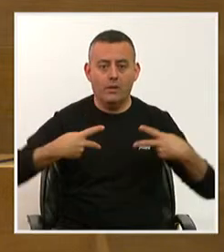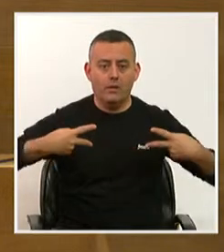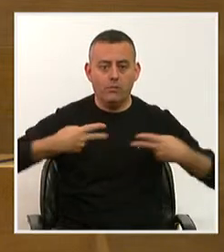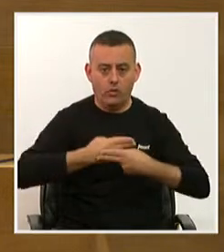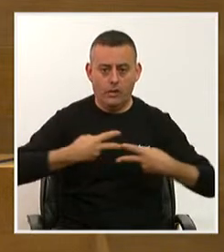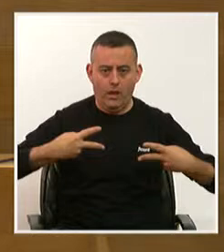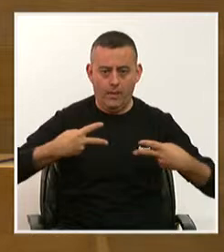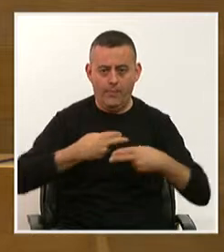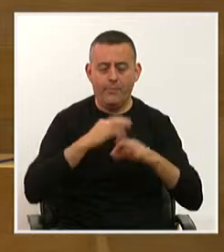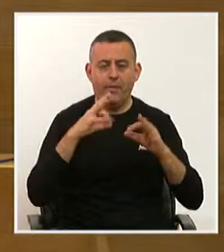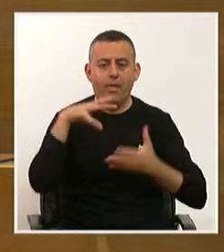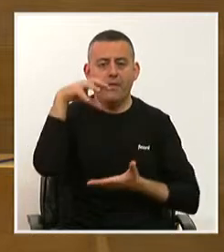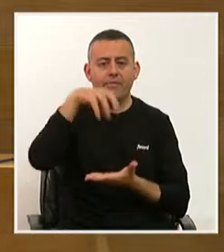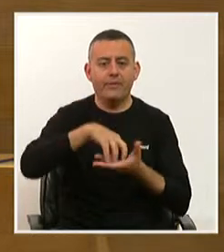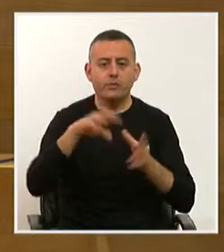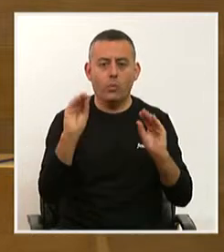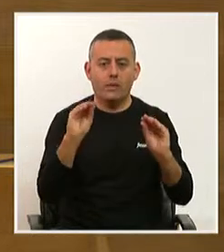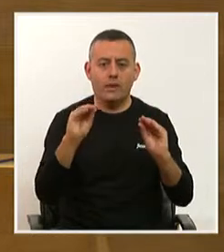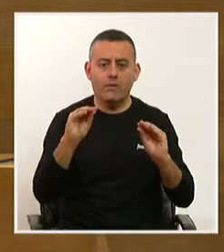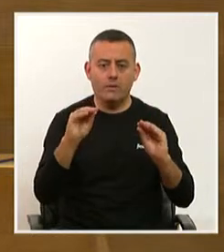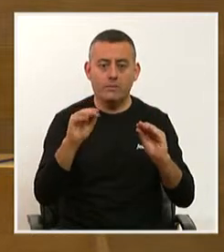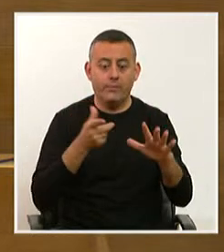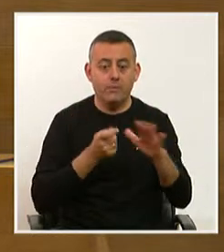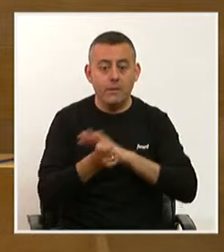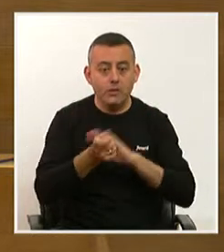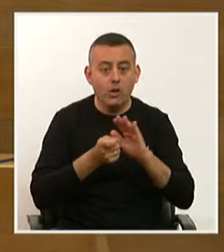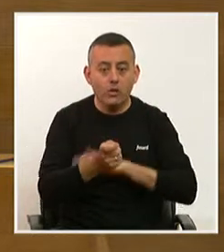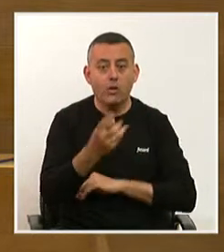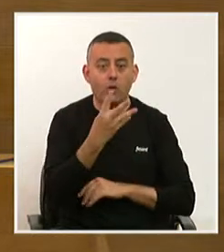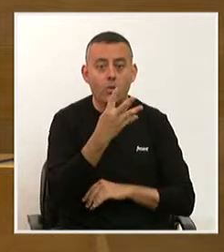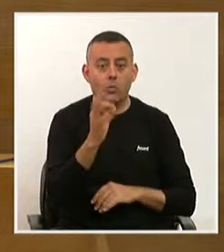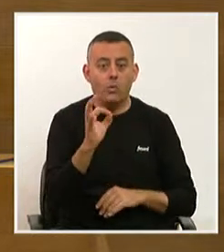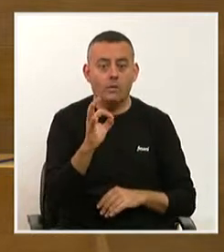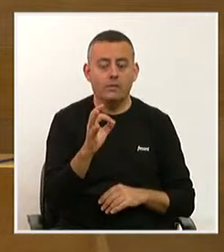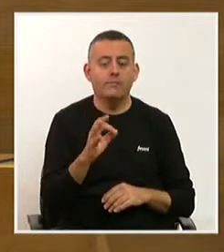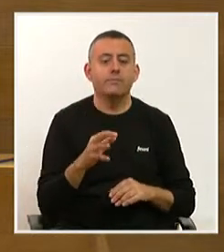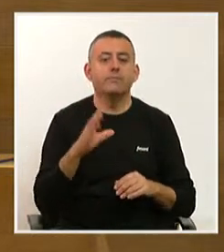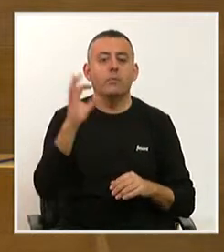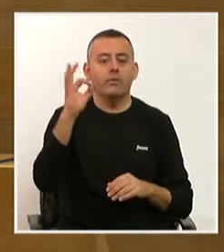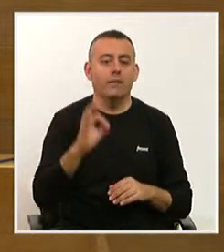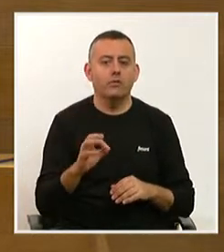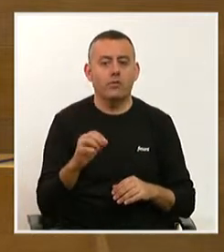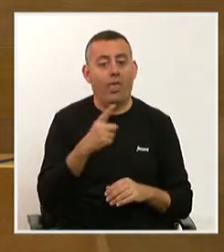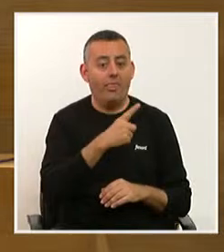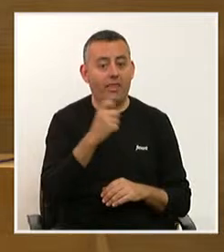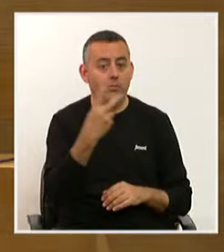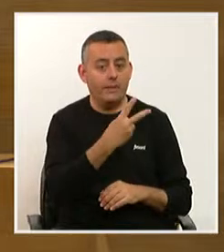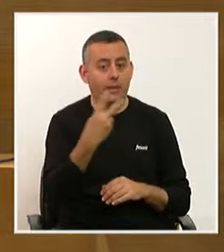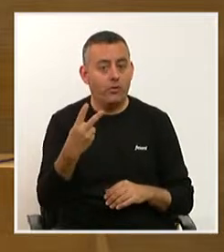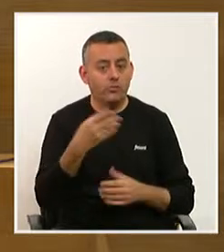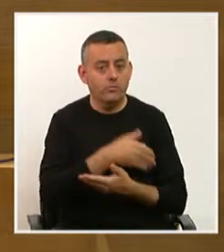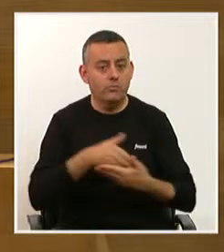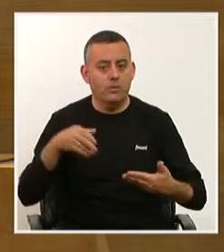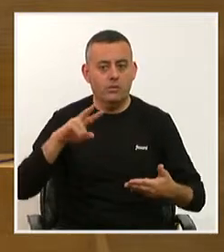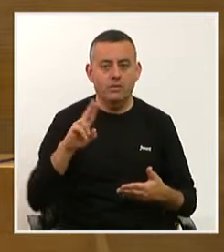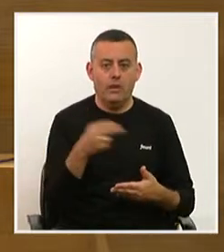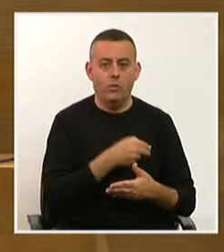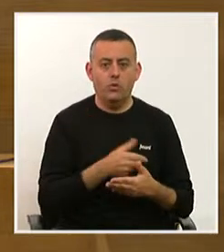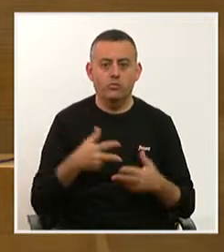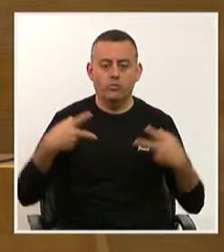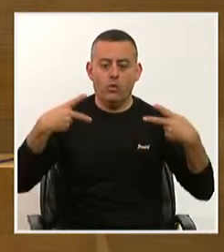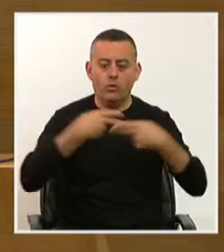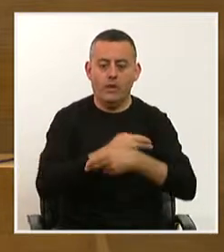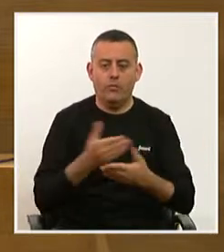Ed el 4% de2 mill de y van preguntar al popular